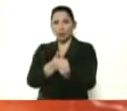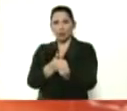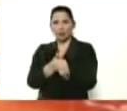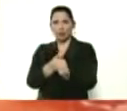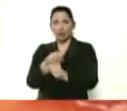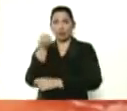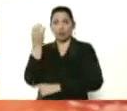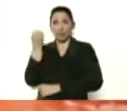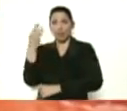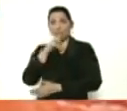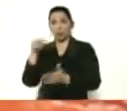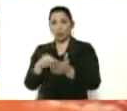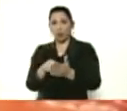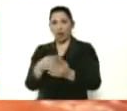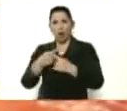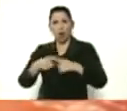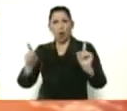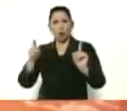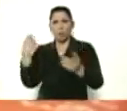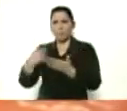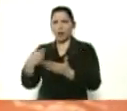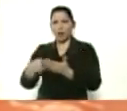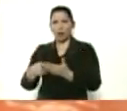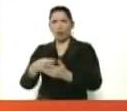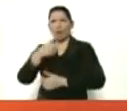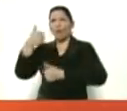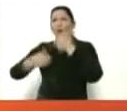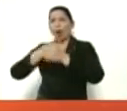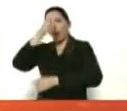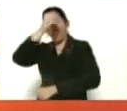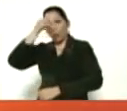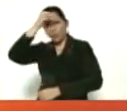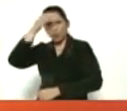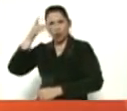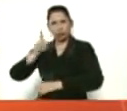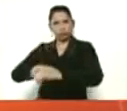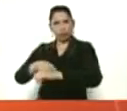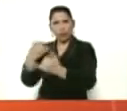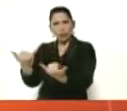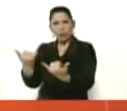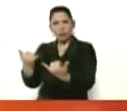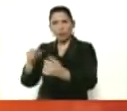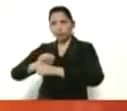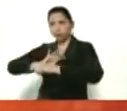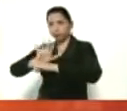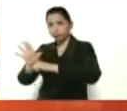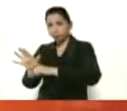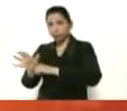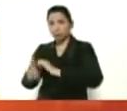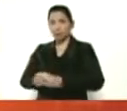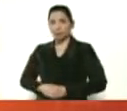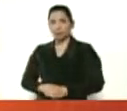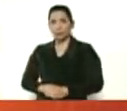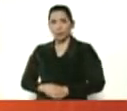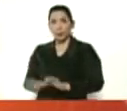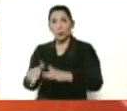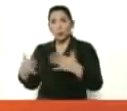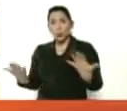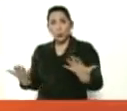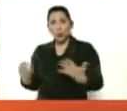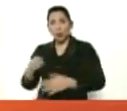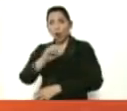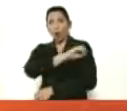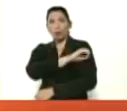Asamblea Nacional otro incentivo. ¿Cuál es su opinión en tiempos de COVID-19 cuando la